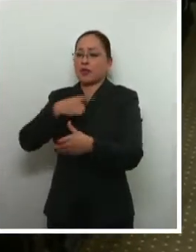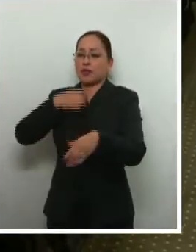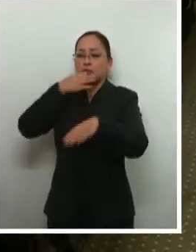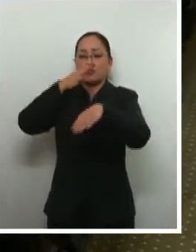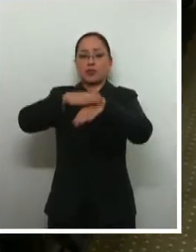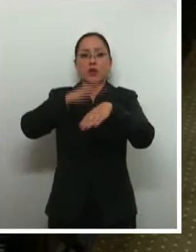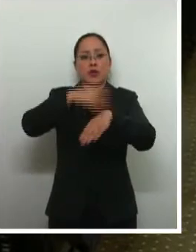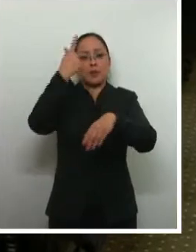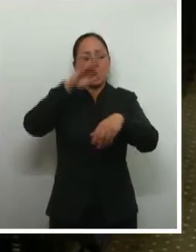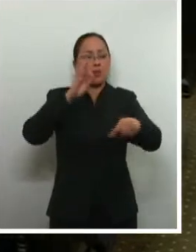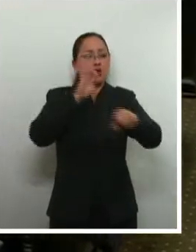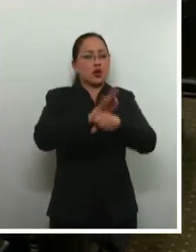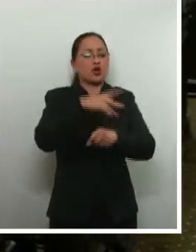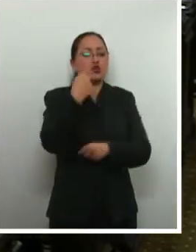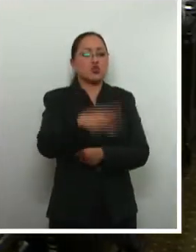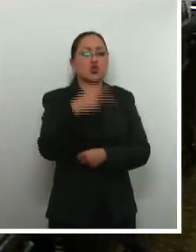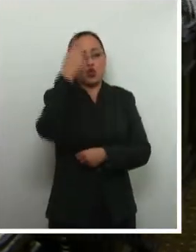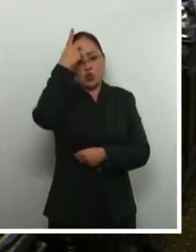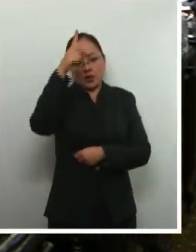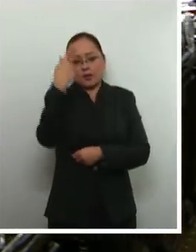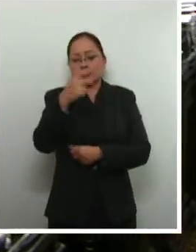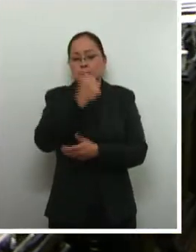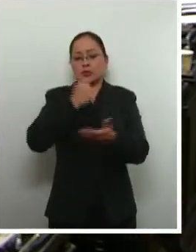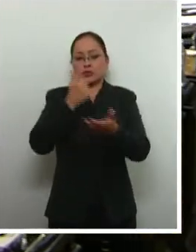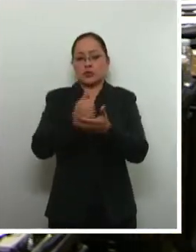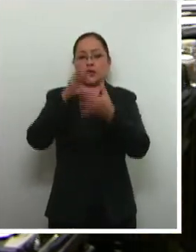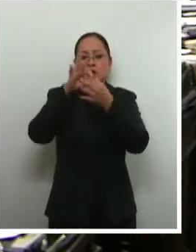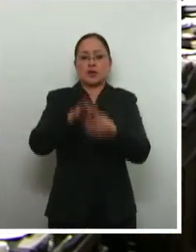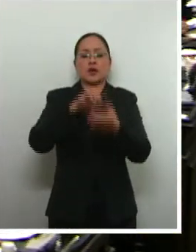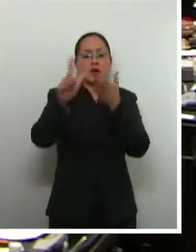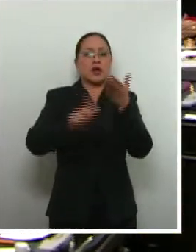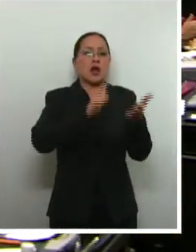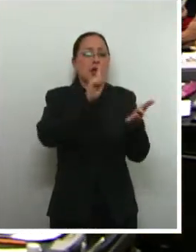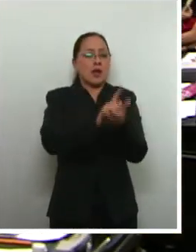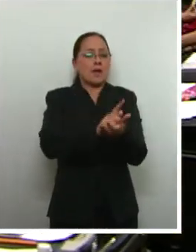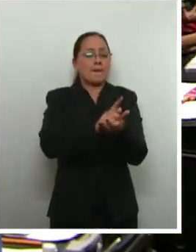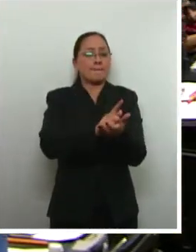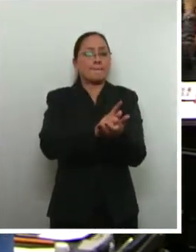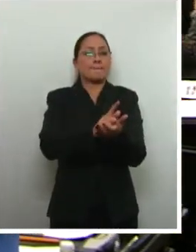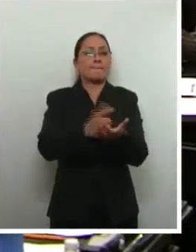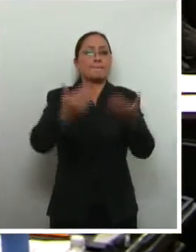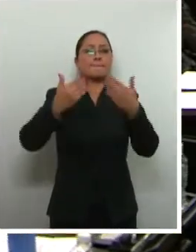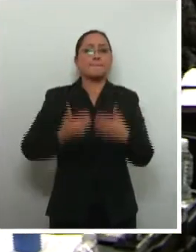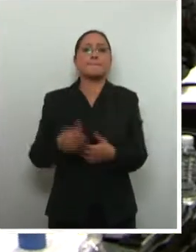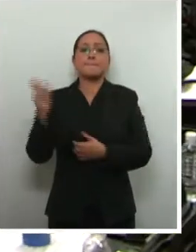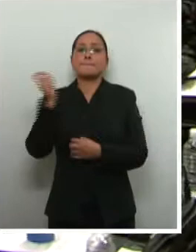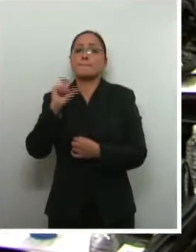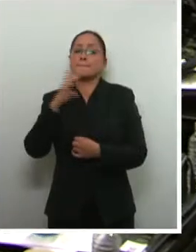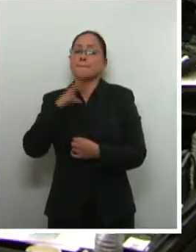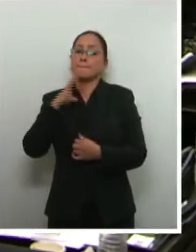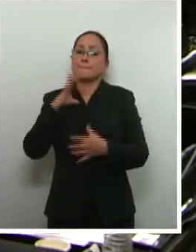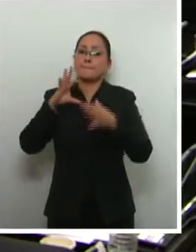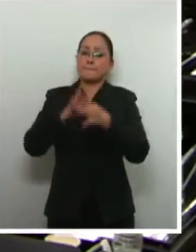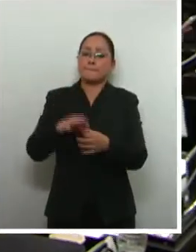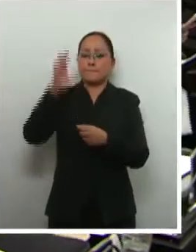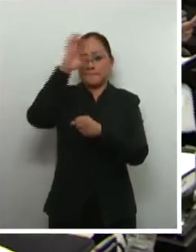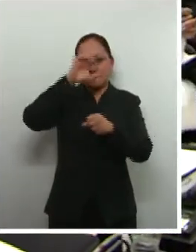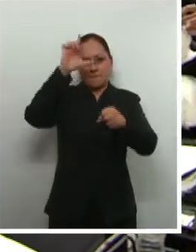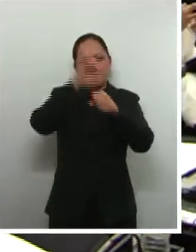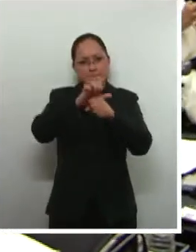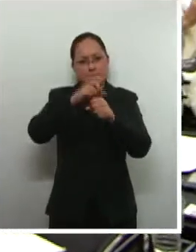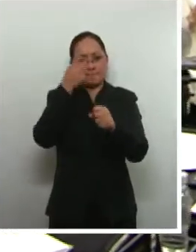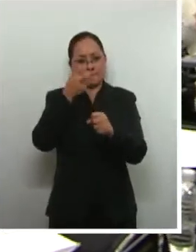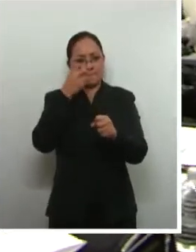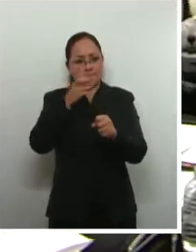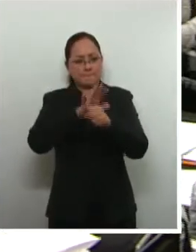protejan el patrimonio de la ciudad en los términos de la legislación aplicable. Cuando se trate de bienes culturales,